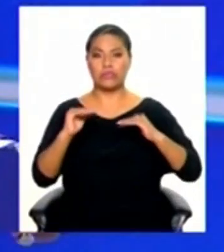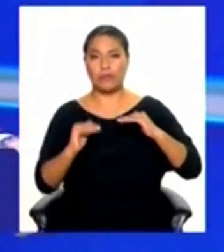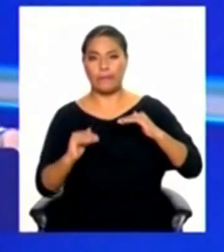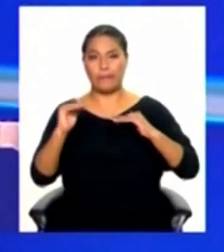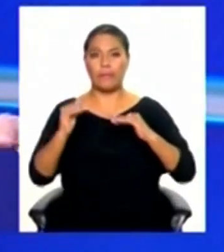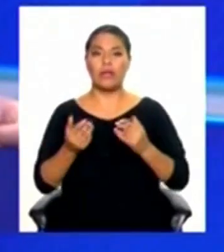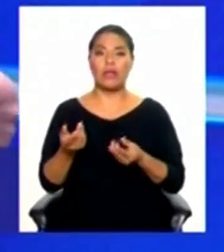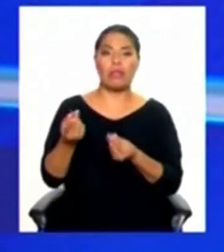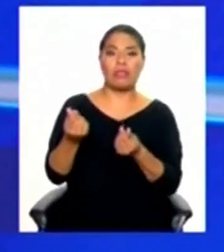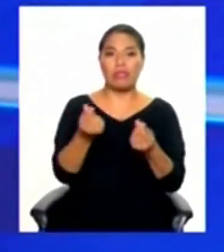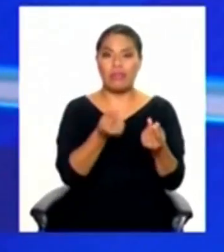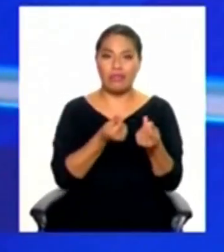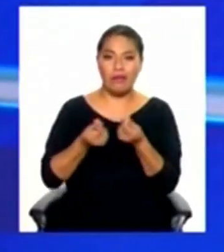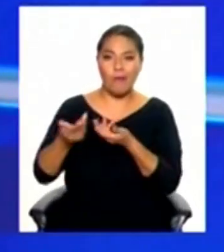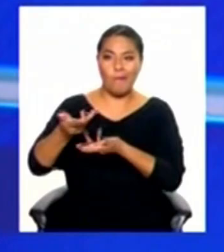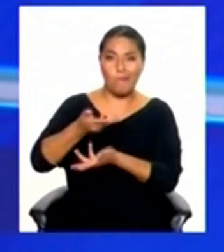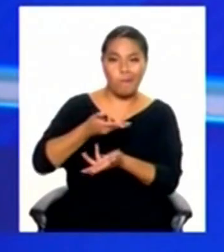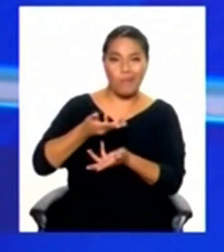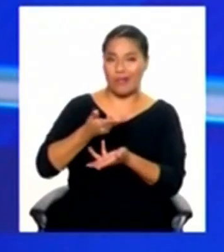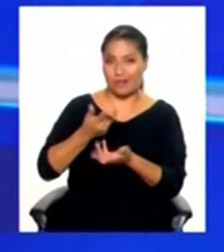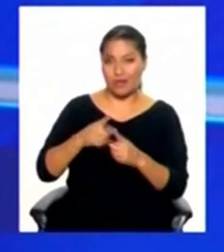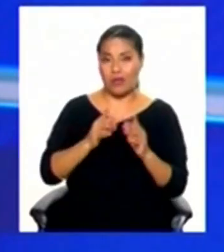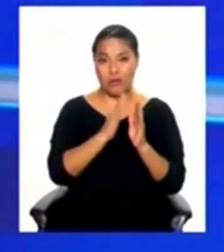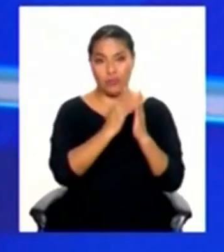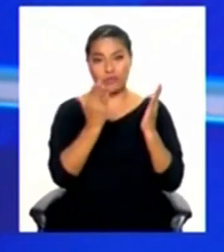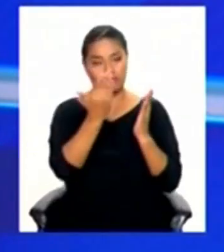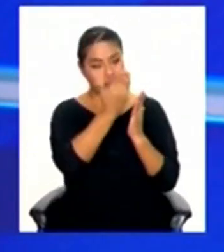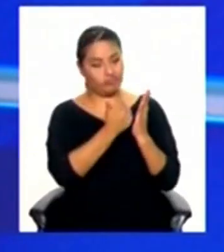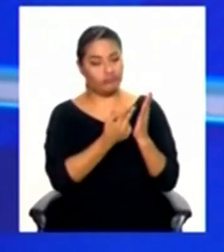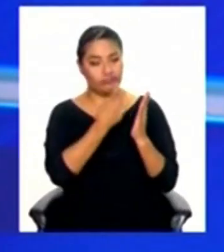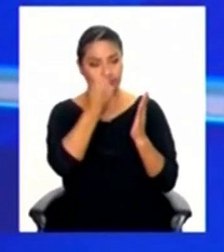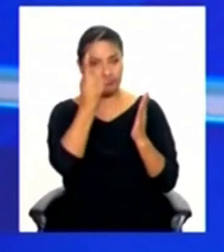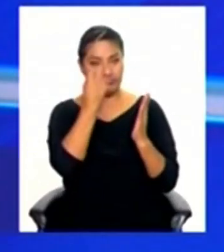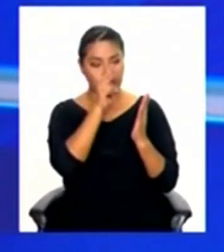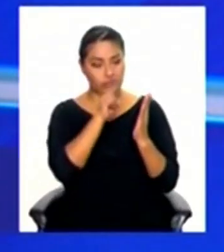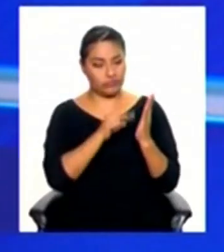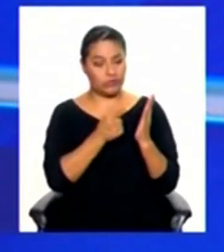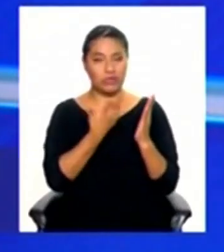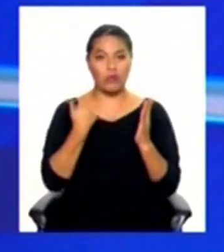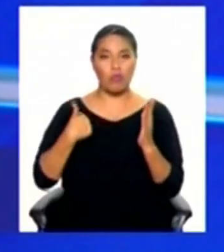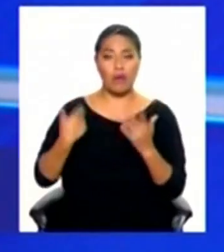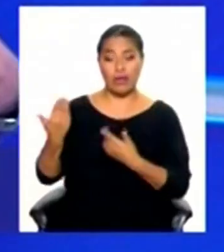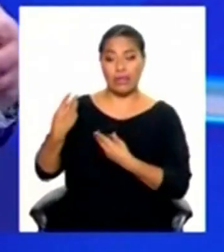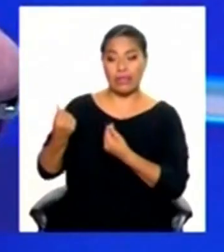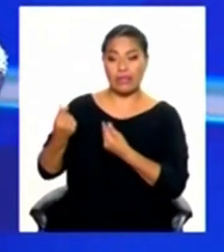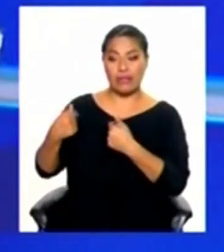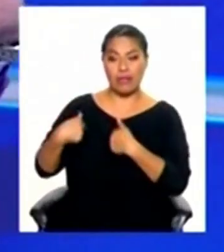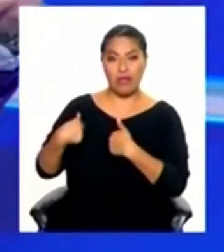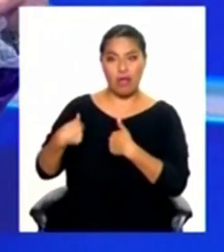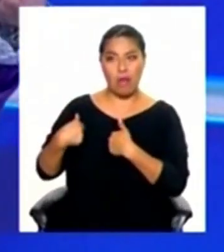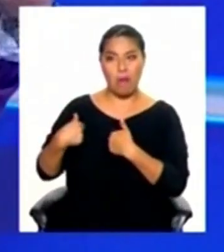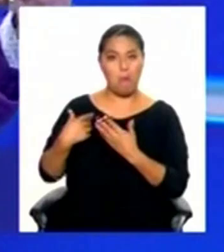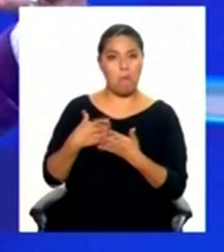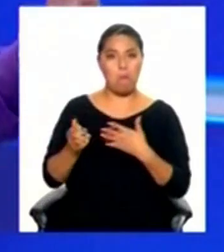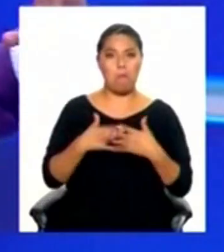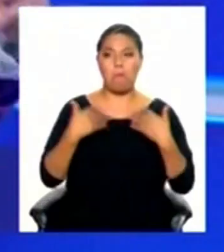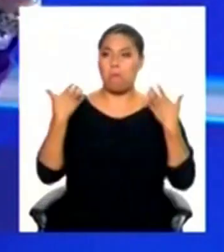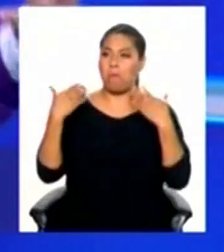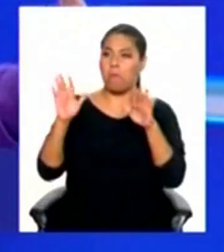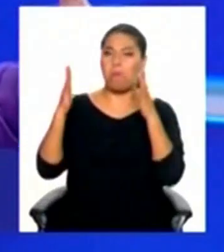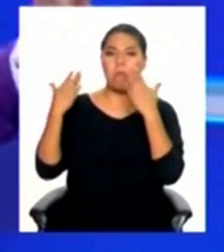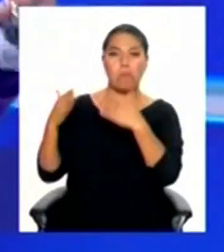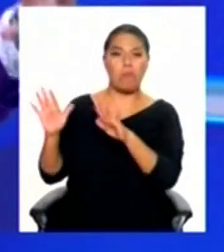allá de los libros no porque claro una persona que ve afectado su bolsillo Pues no le interesa mucho lo que hayan